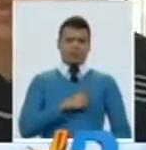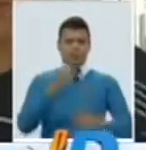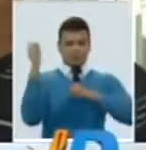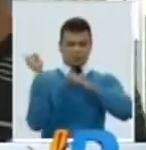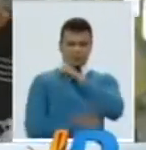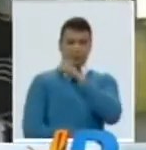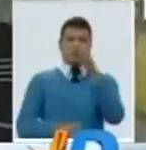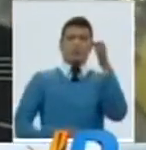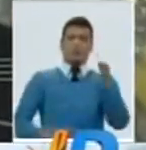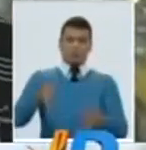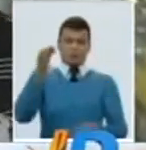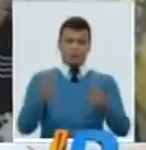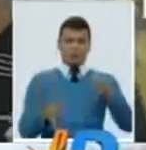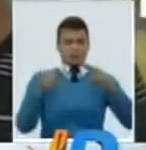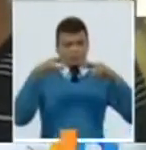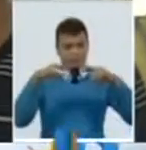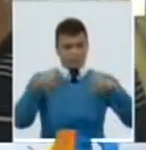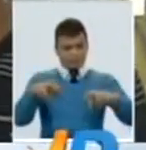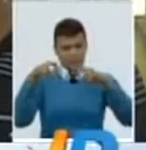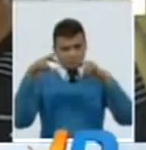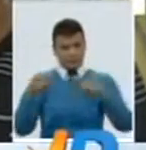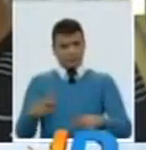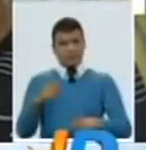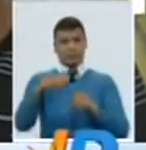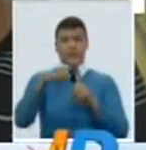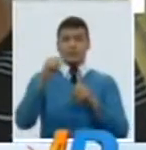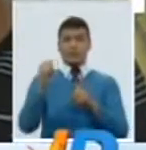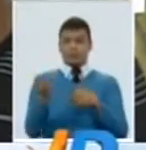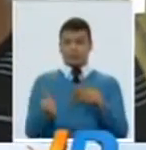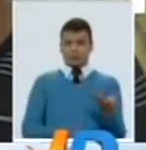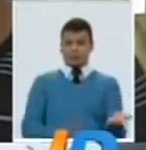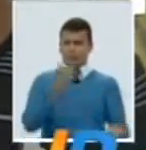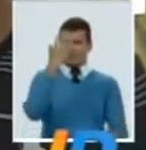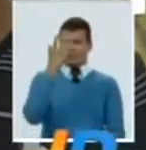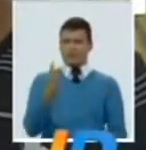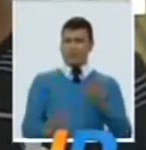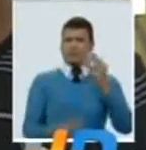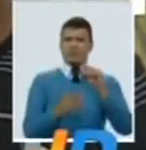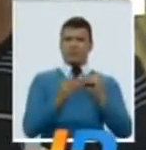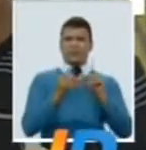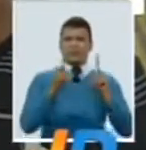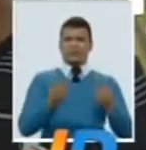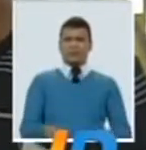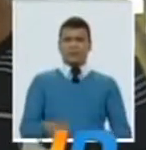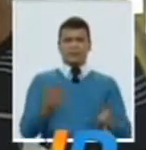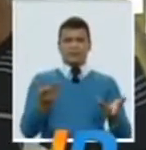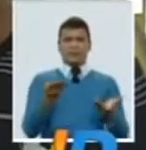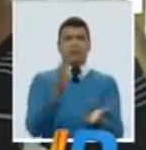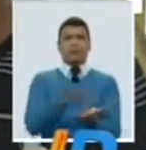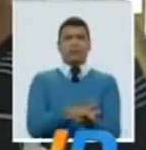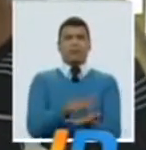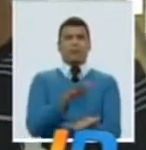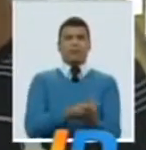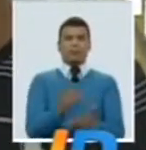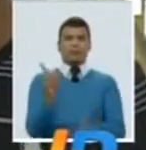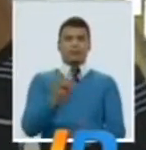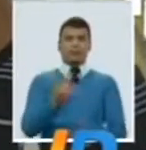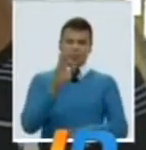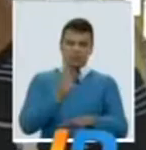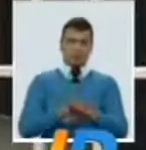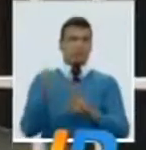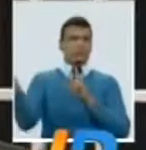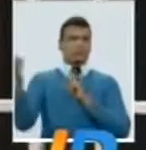que se investigue a fondo la muerte de mi tío, por qué sucedió y que eso no se quede así, que se atrapen los